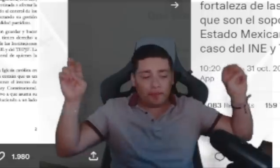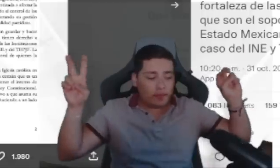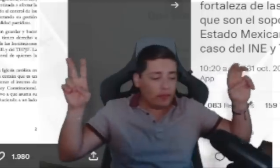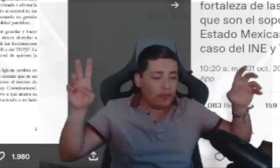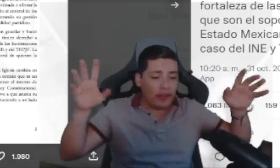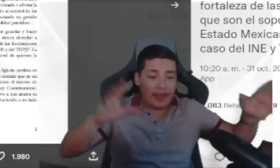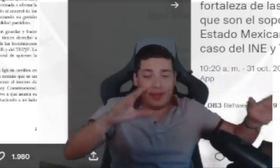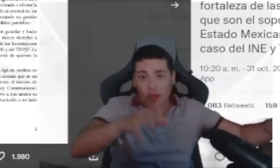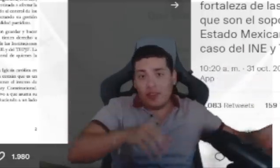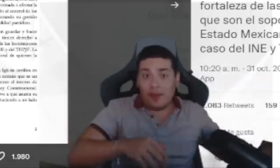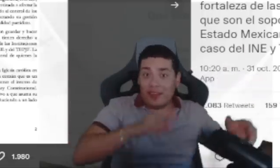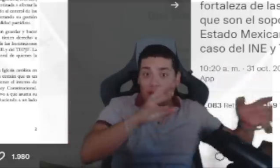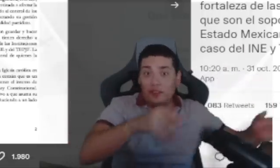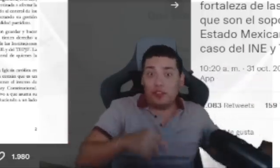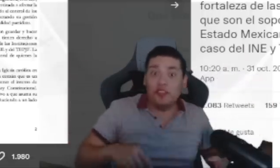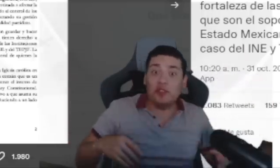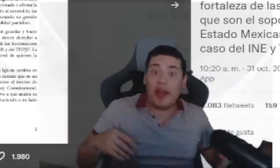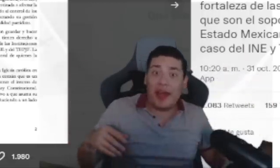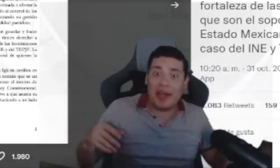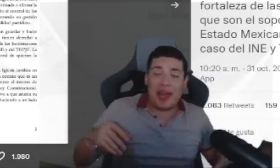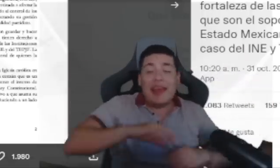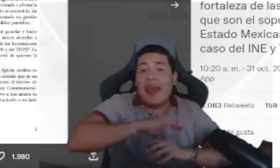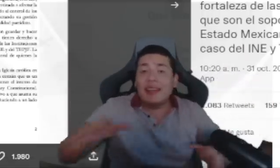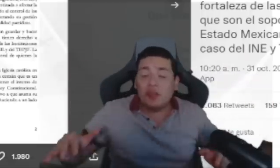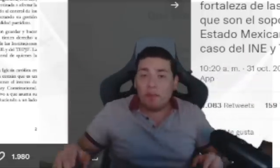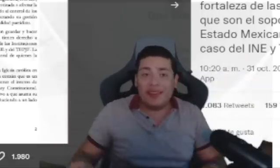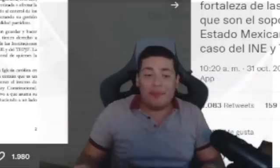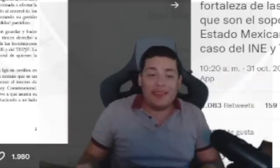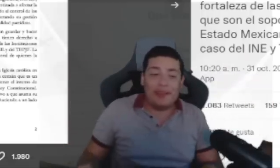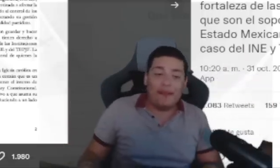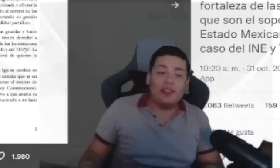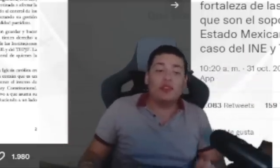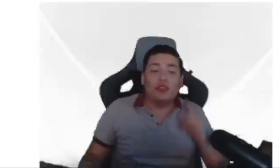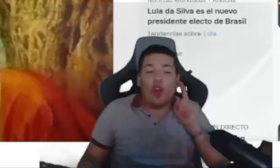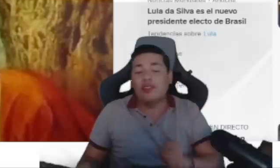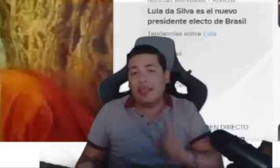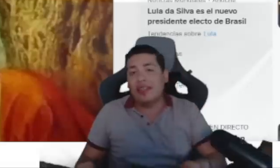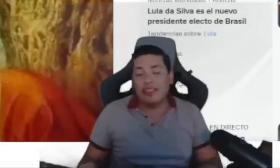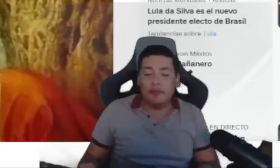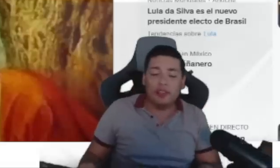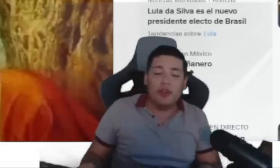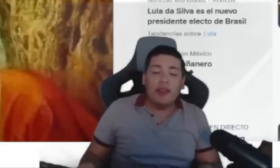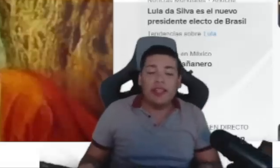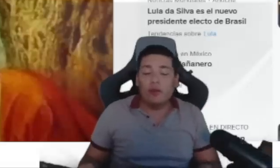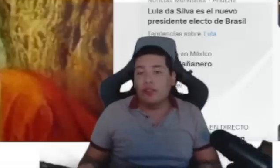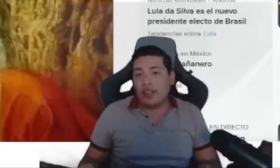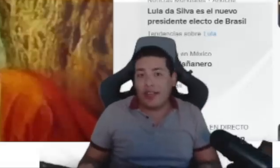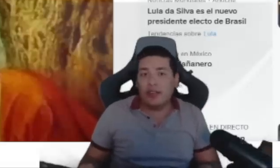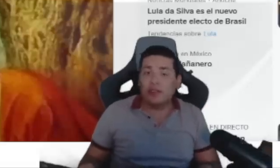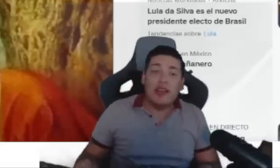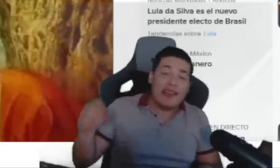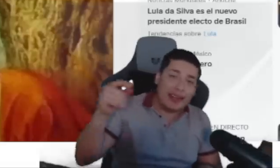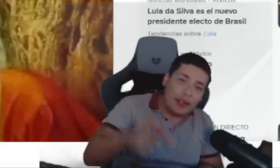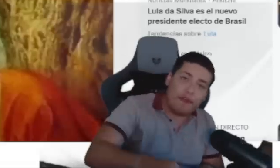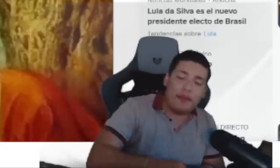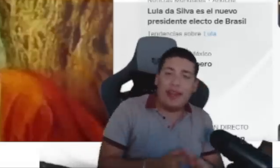tienen el dote o la atribución ciudadana. Es completamente falso. Todos están al servicio de algunos